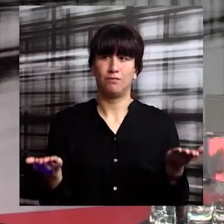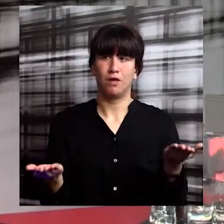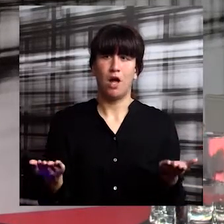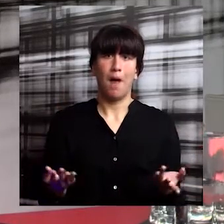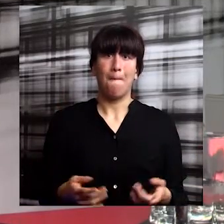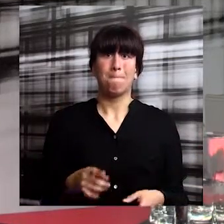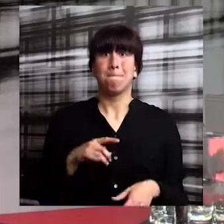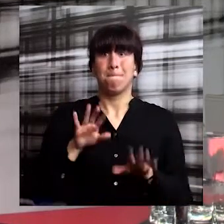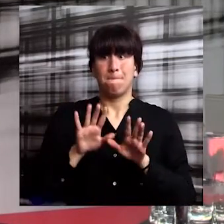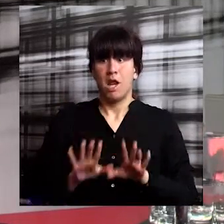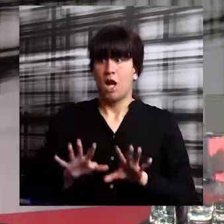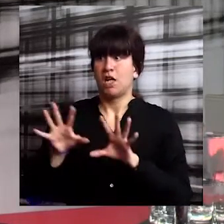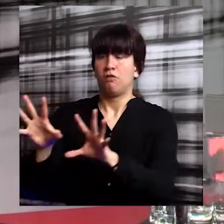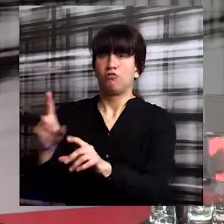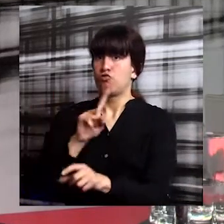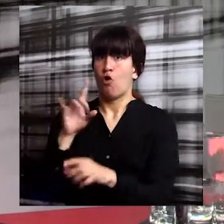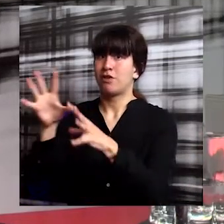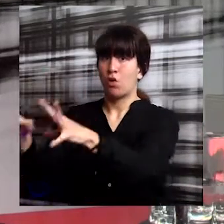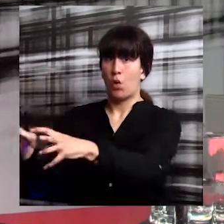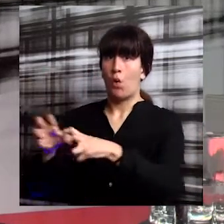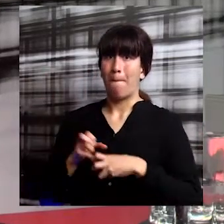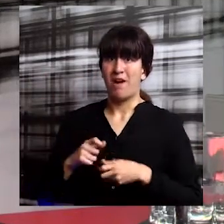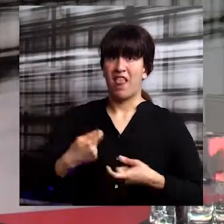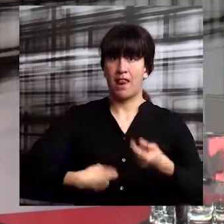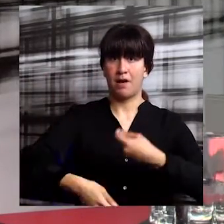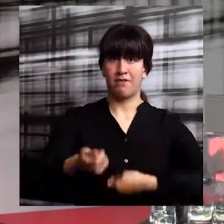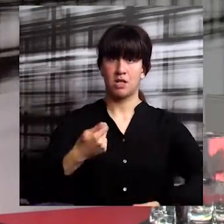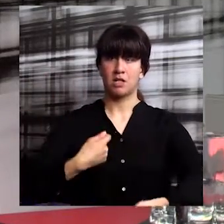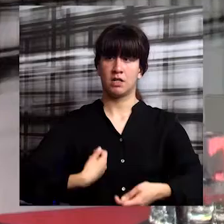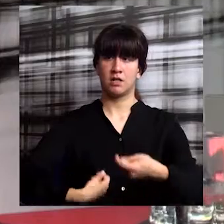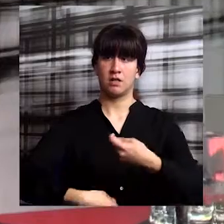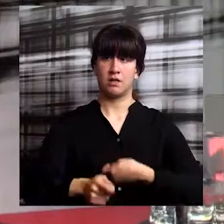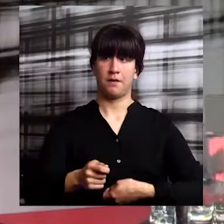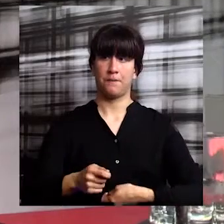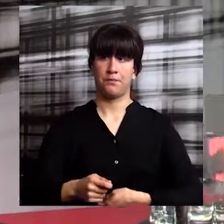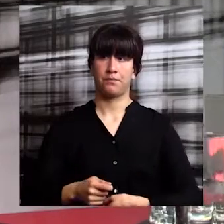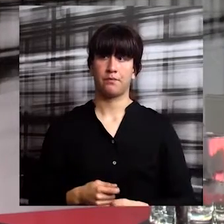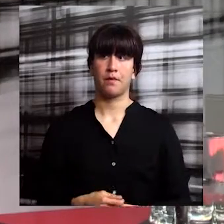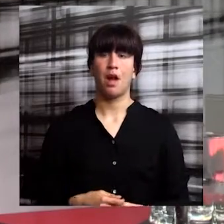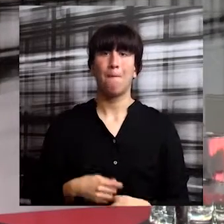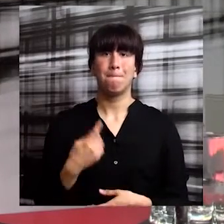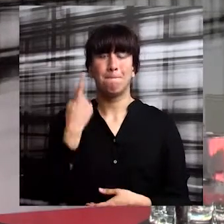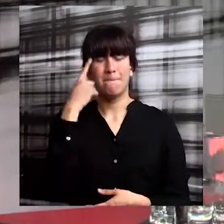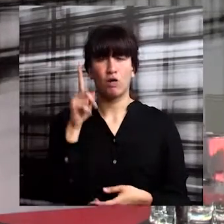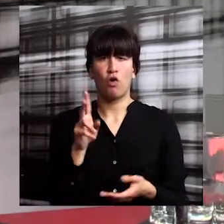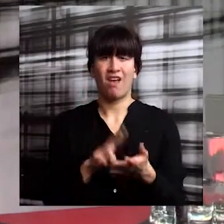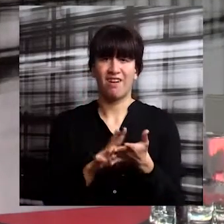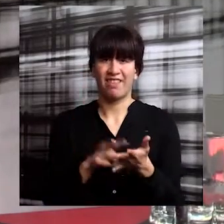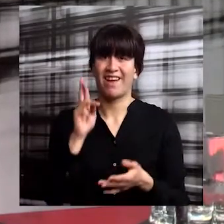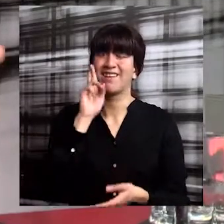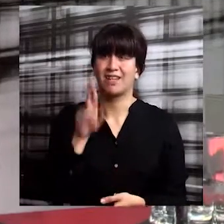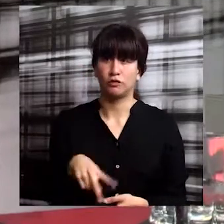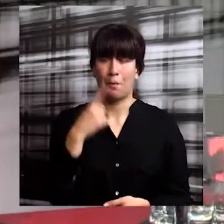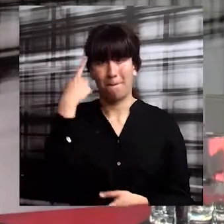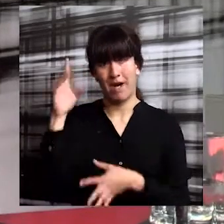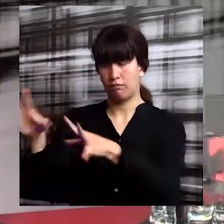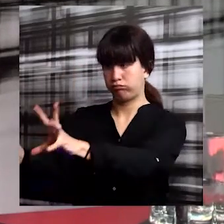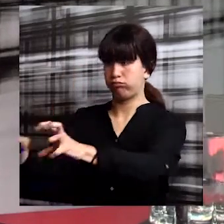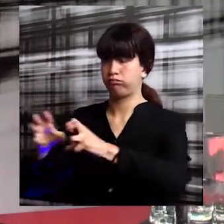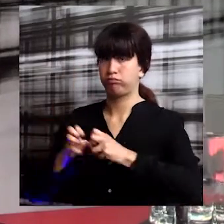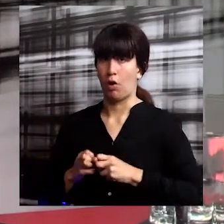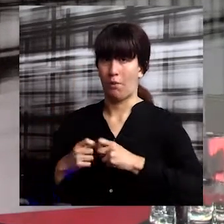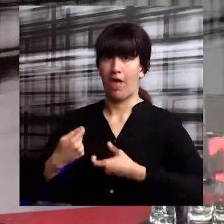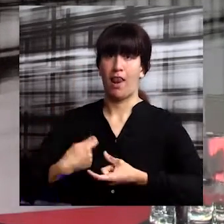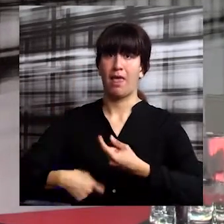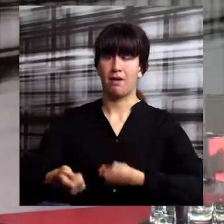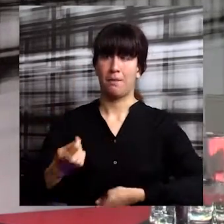más cruceros y más pasajeros a Valparaíso. Pero la verdadera forma de recuperar la demanda es no es construyendo infraestructura,